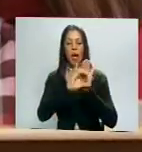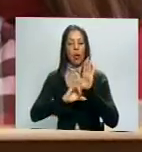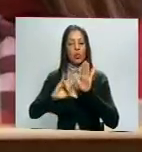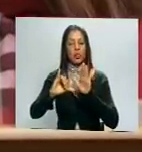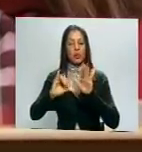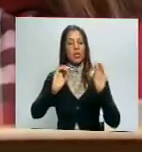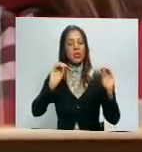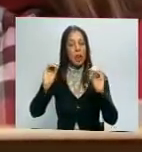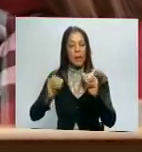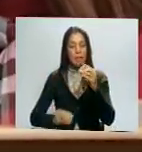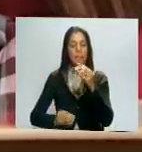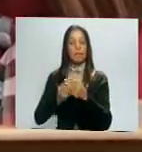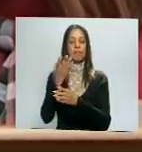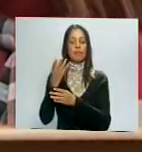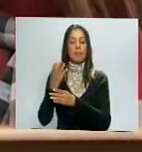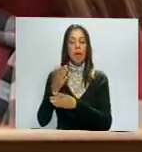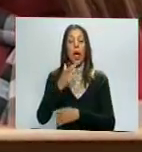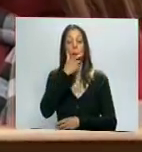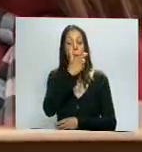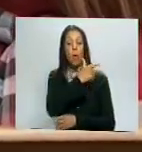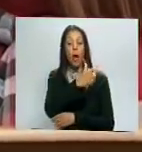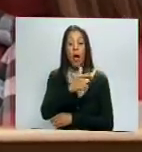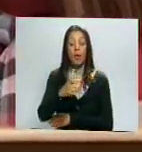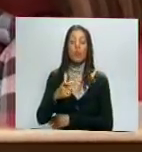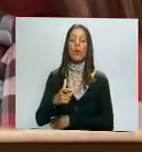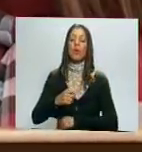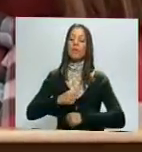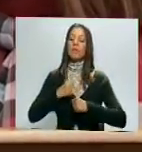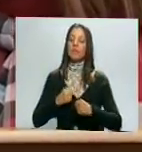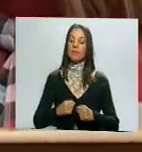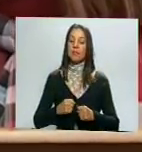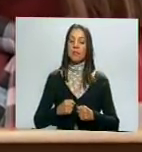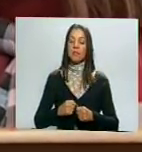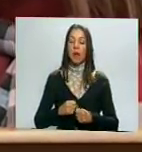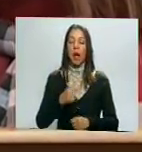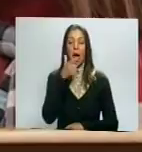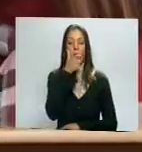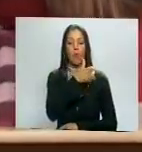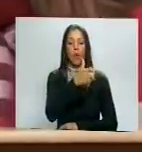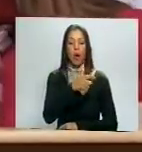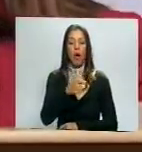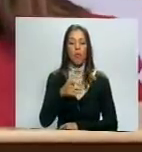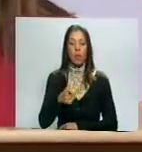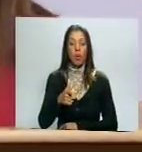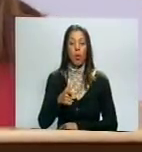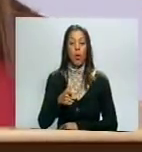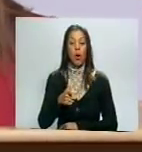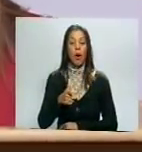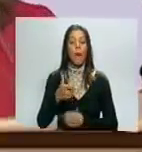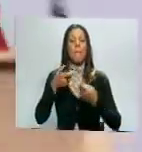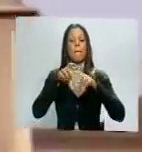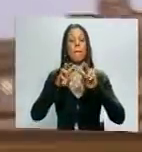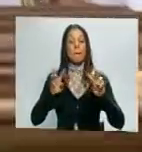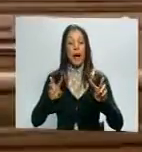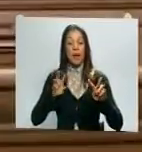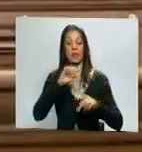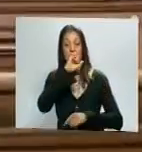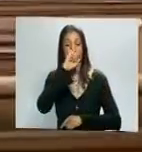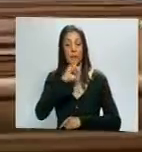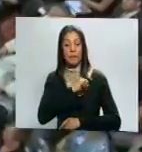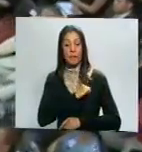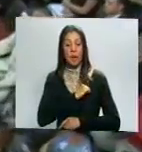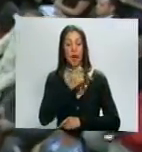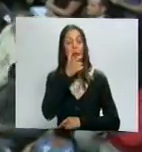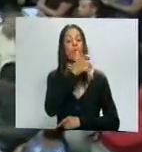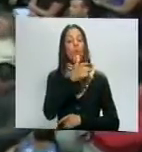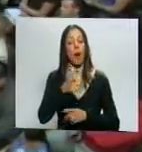Constituyente. Y el pueblo, compatriotas, que es un pueblo de paz. Un